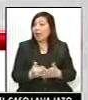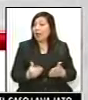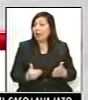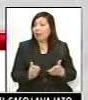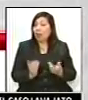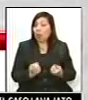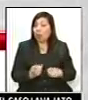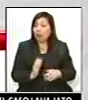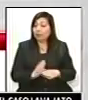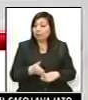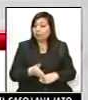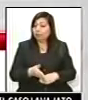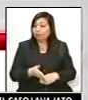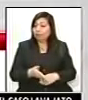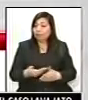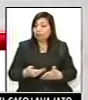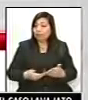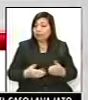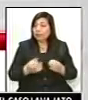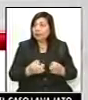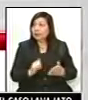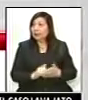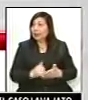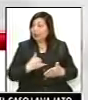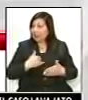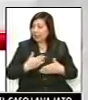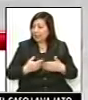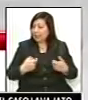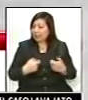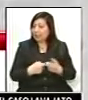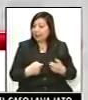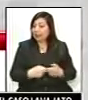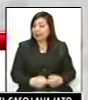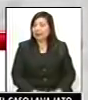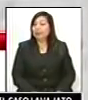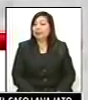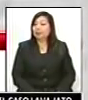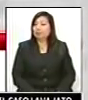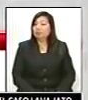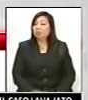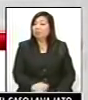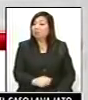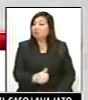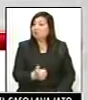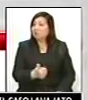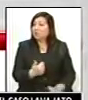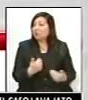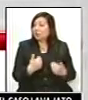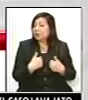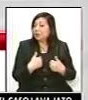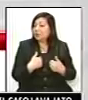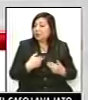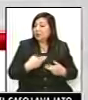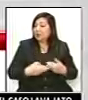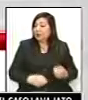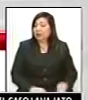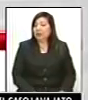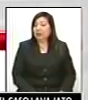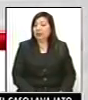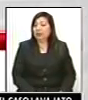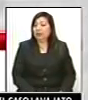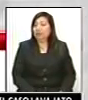de que ingrese la solicitud de concesión definitiva de generación de energía eléctrica. De otro lado, tenemos un procedimiento